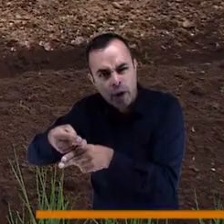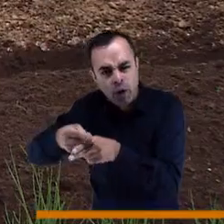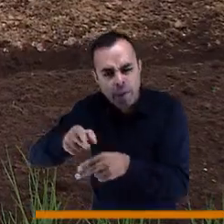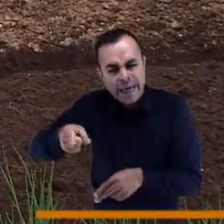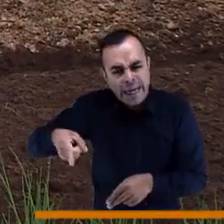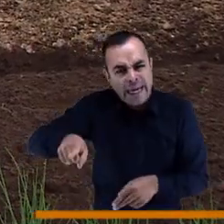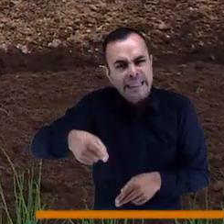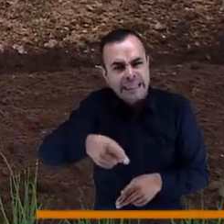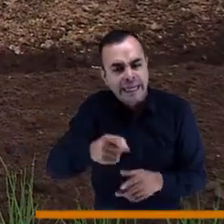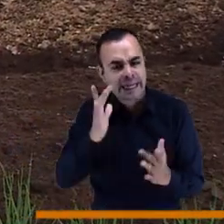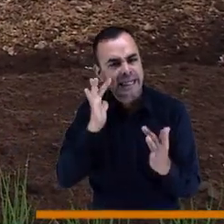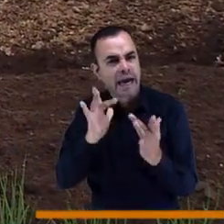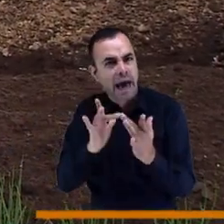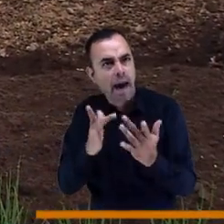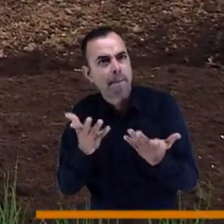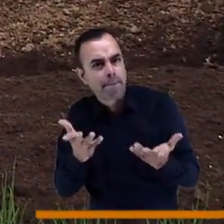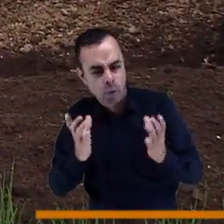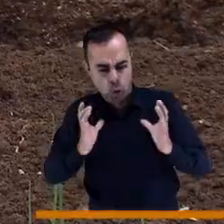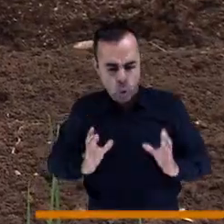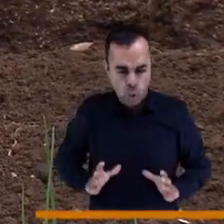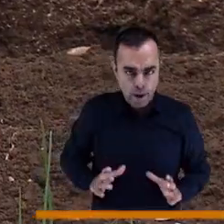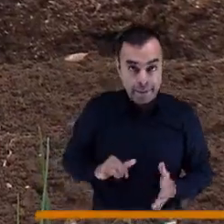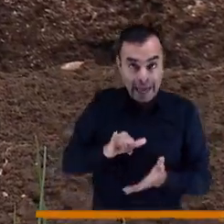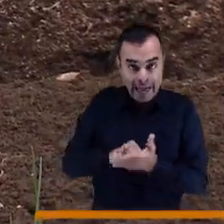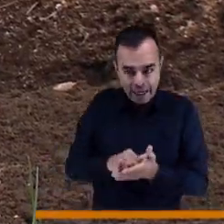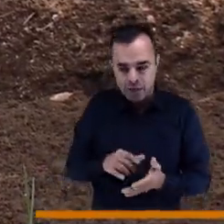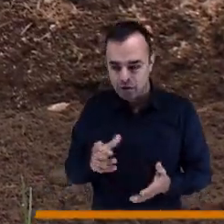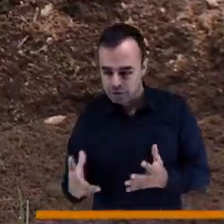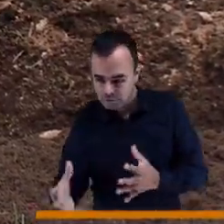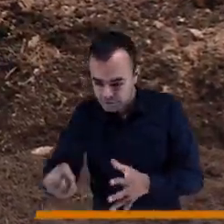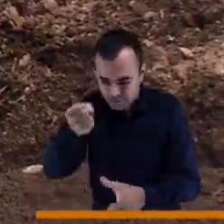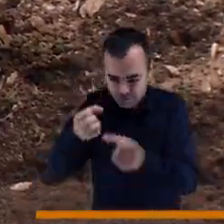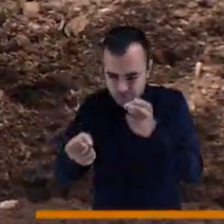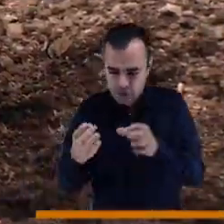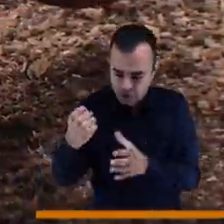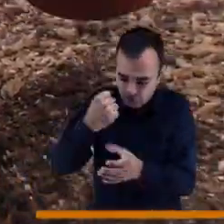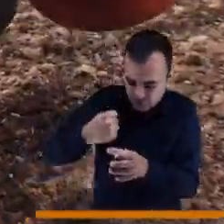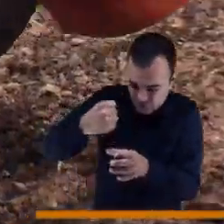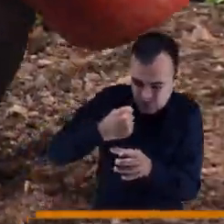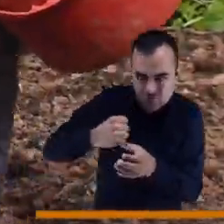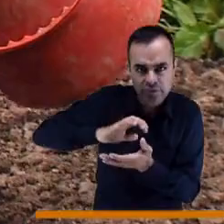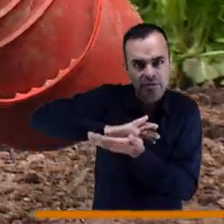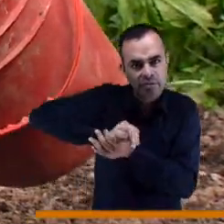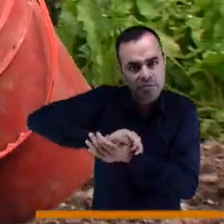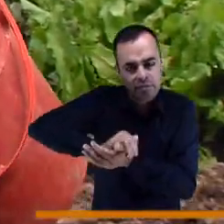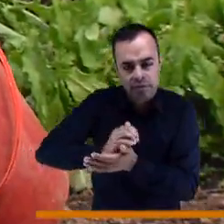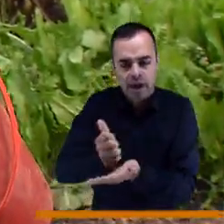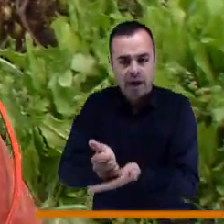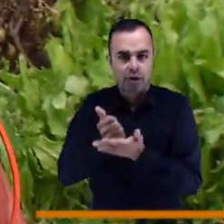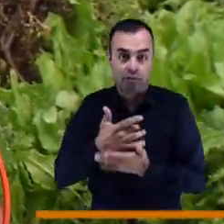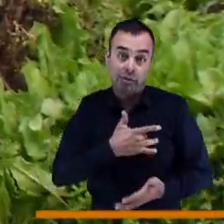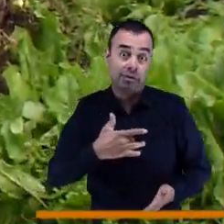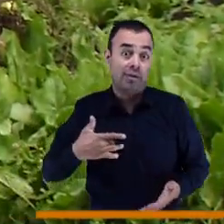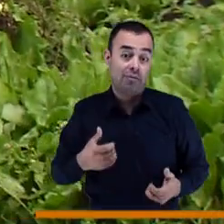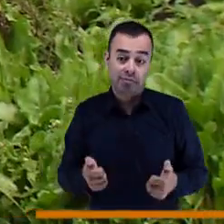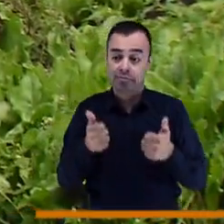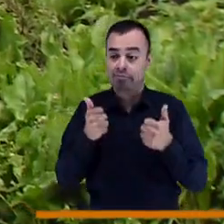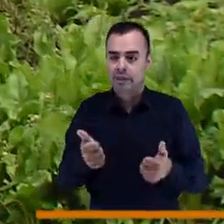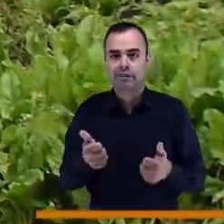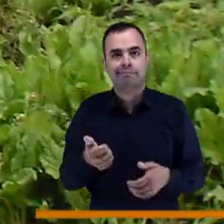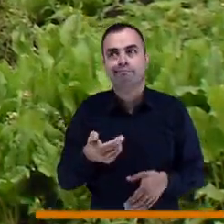qué servía cada planta. Entonces, al utilizar esas plantas, nos ha servido muchísimo para nuestra salud, teniendo en cuenta de